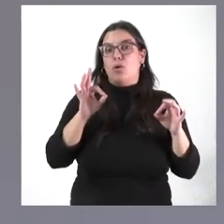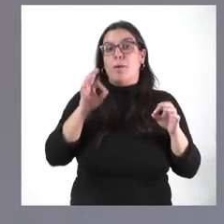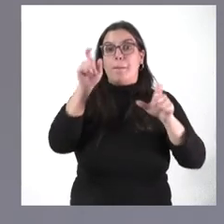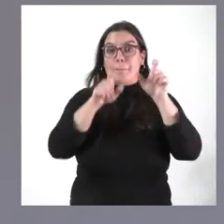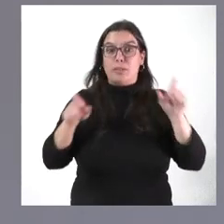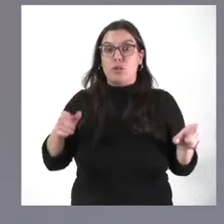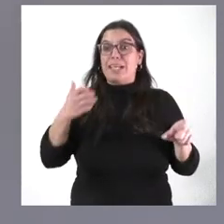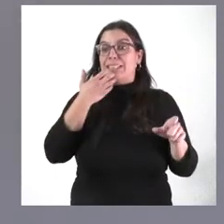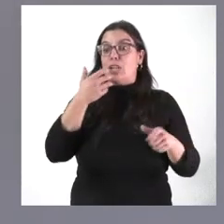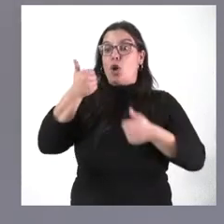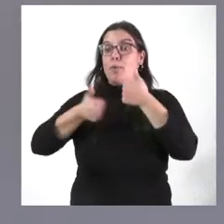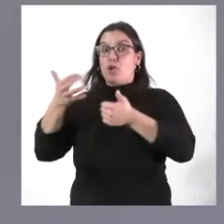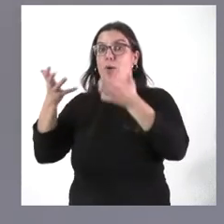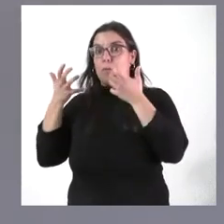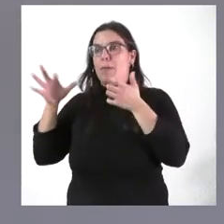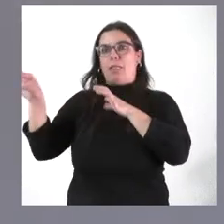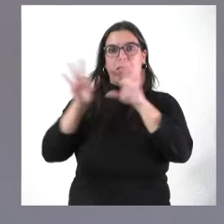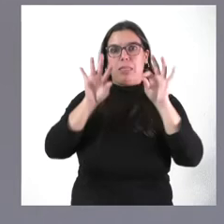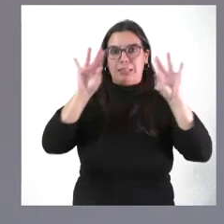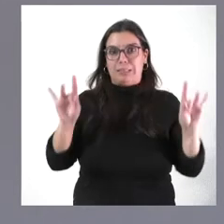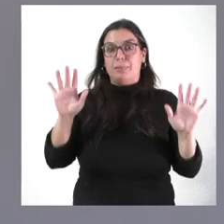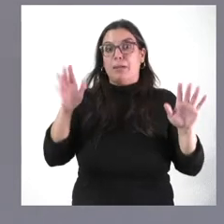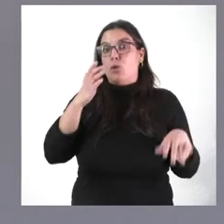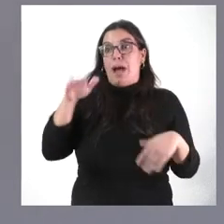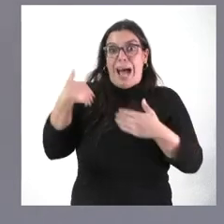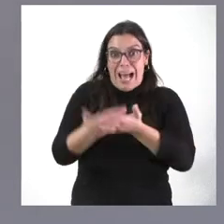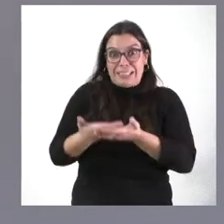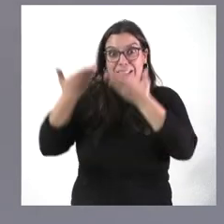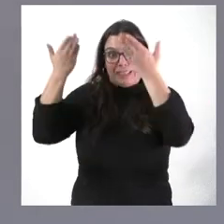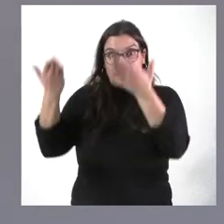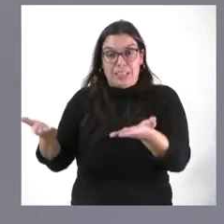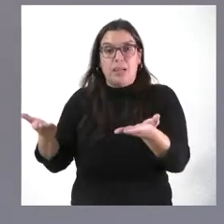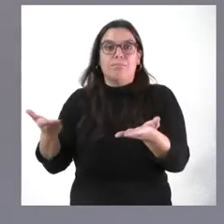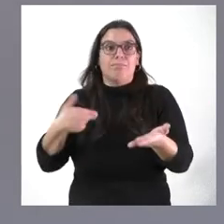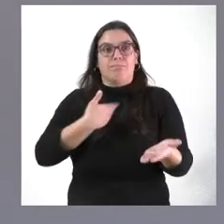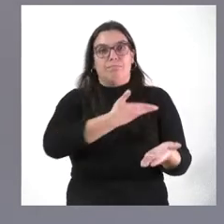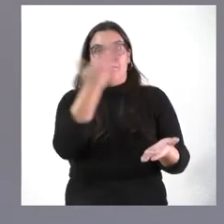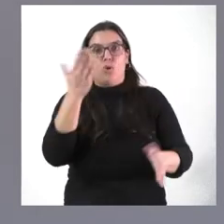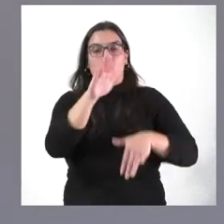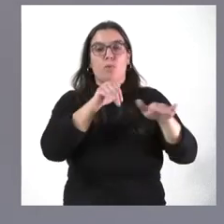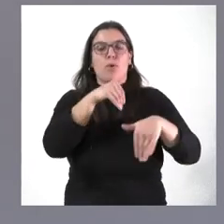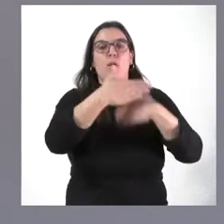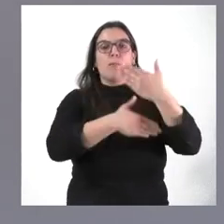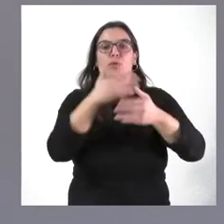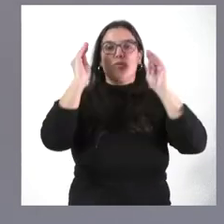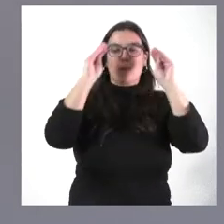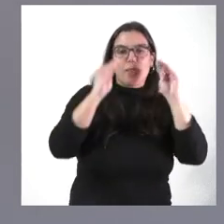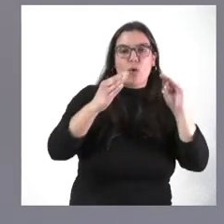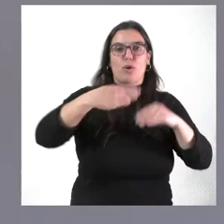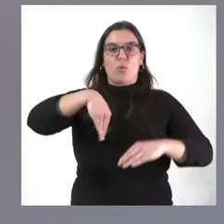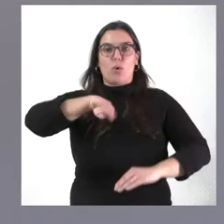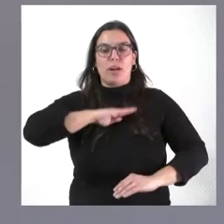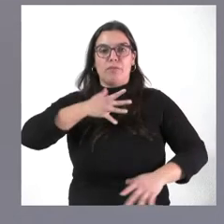que hayan aprobado la oposición pero en tanto y cuanto esto se produce se convoca un proceso de formación y cualificación